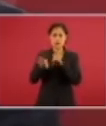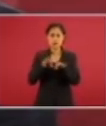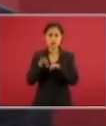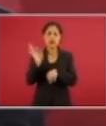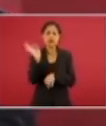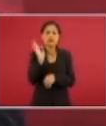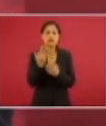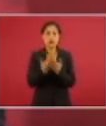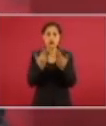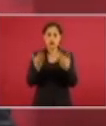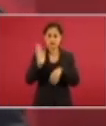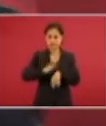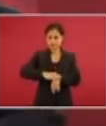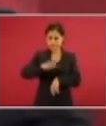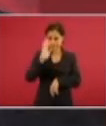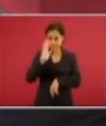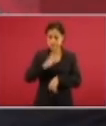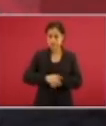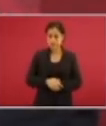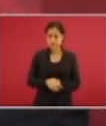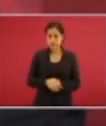precisamente por la